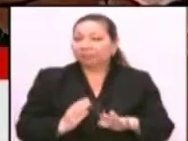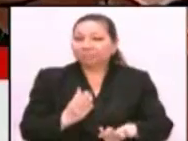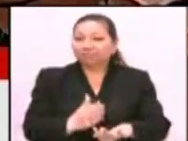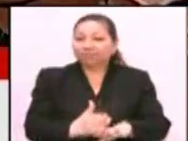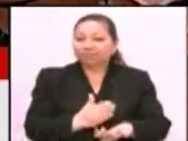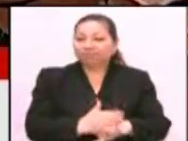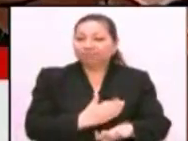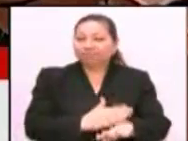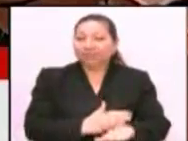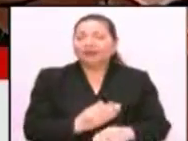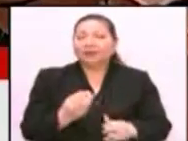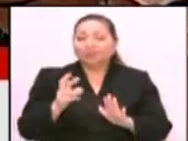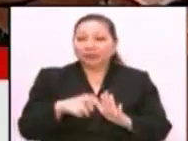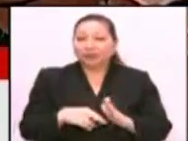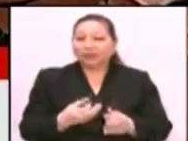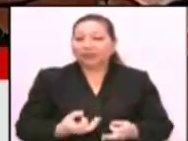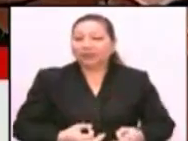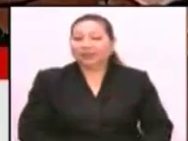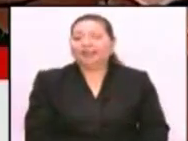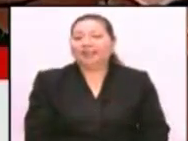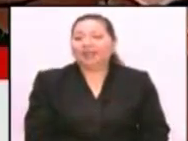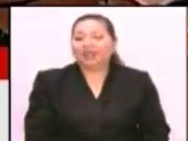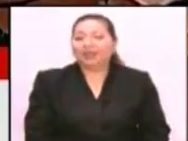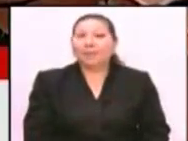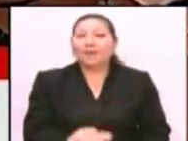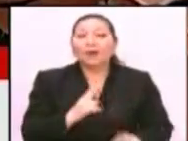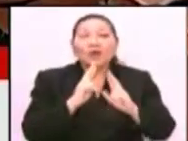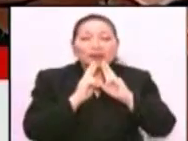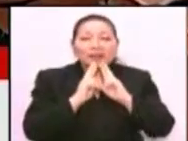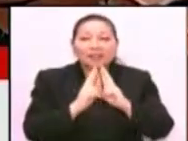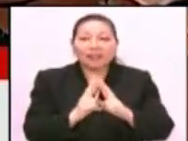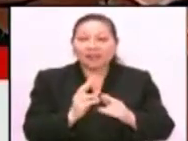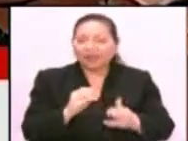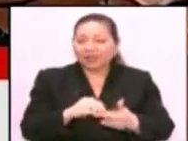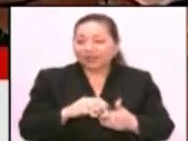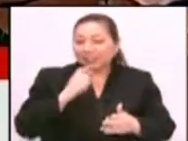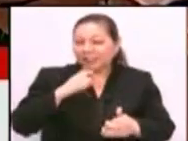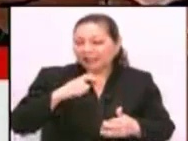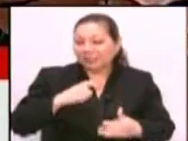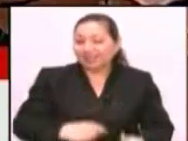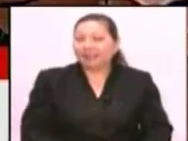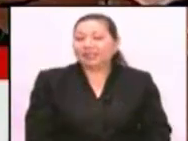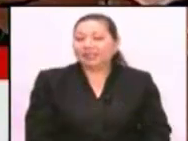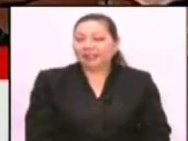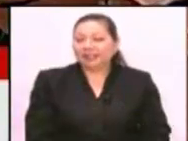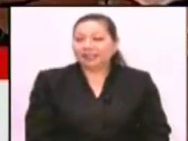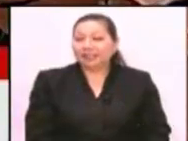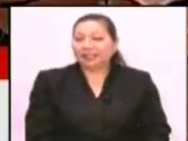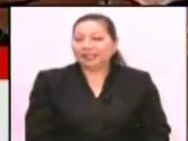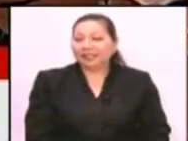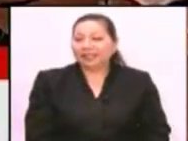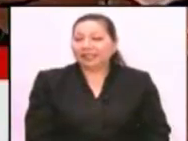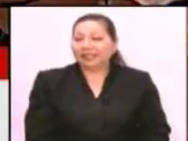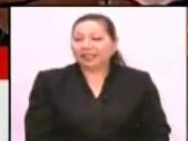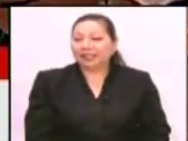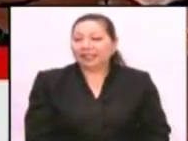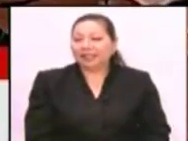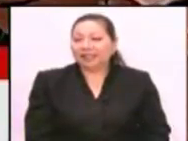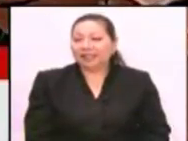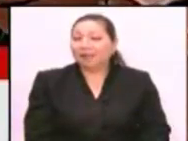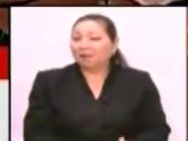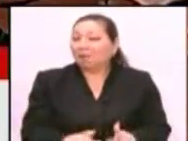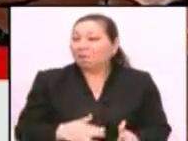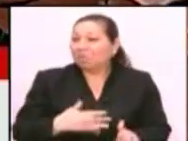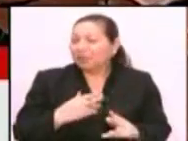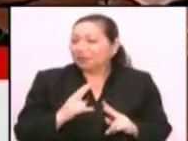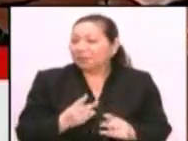desarrollo que se implementan programas de financiamiento por resultados, no necesariamente de bonos de impacto. En la siguiente diapositiva, bueno,